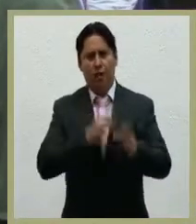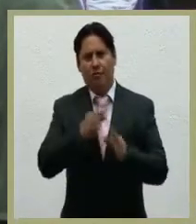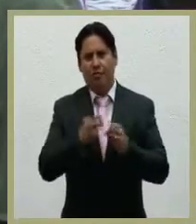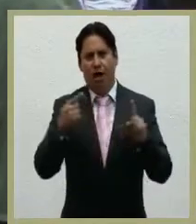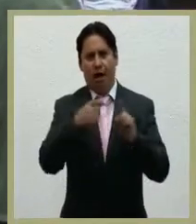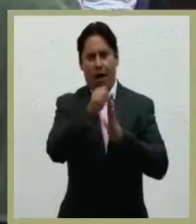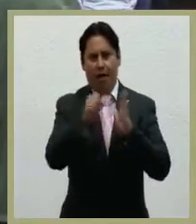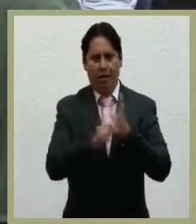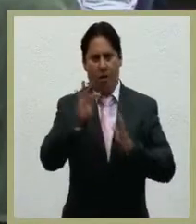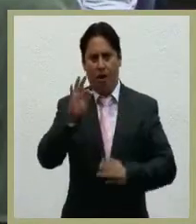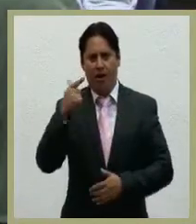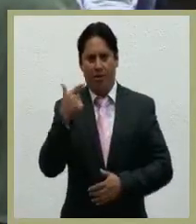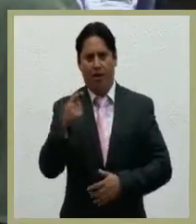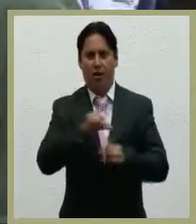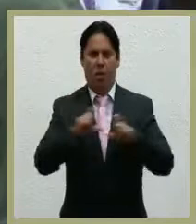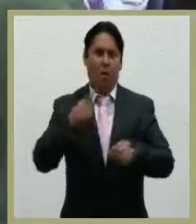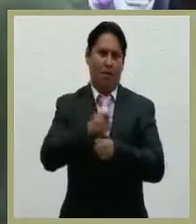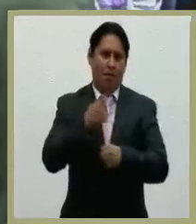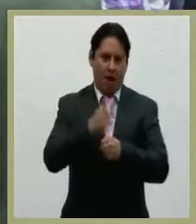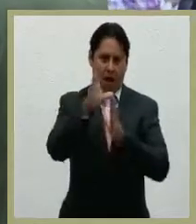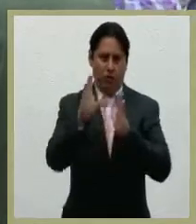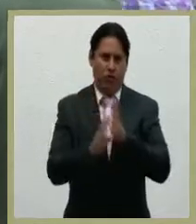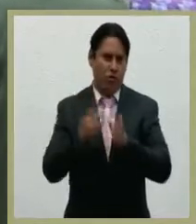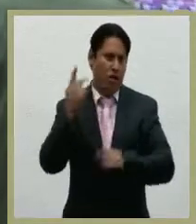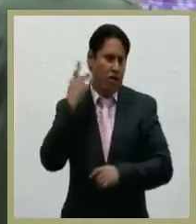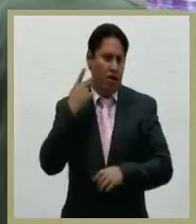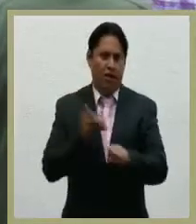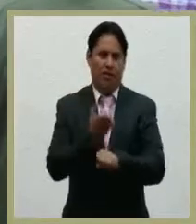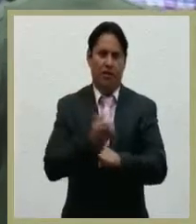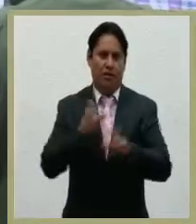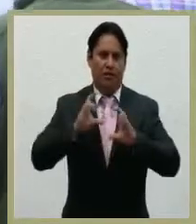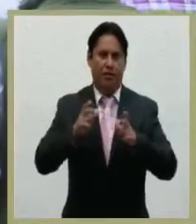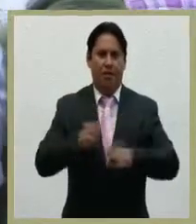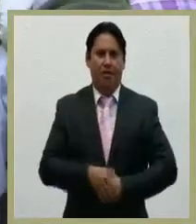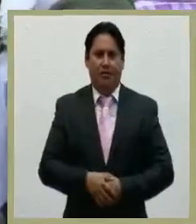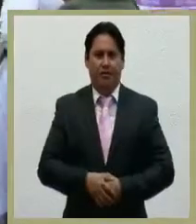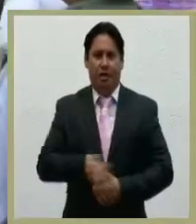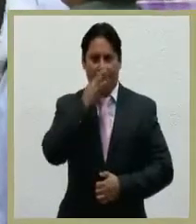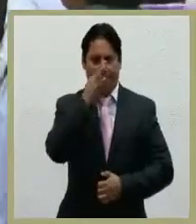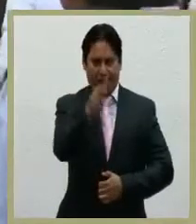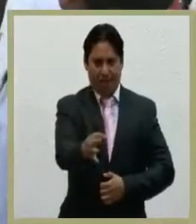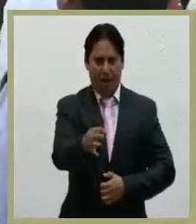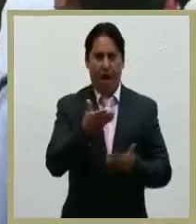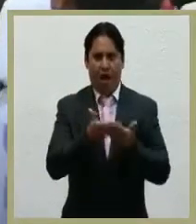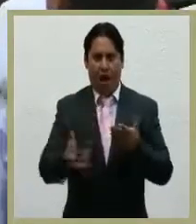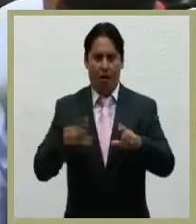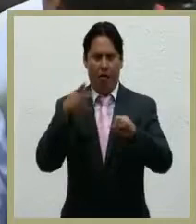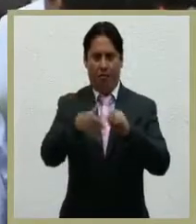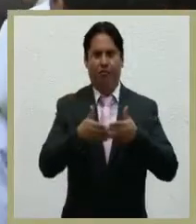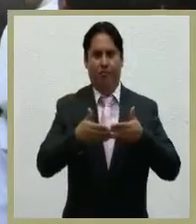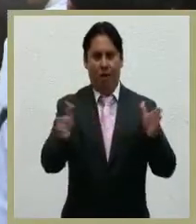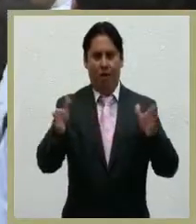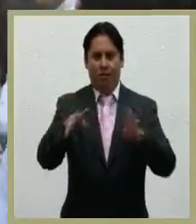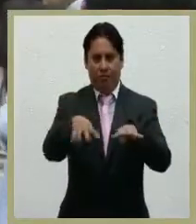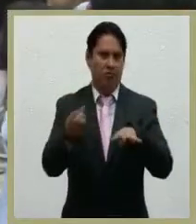el artículo 47, fracción primera de la Constitución Política Local, declara inaugurado el sexto periodo extraordinario de